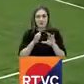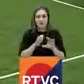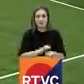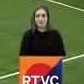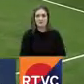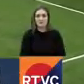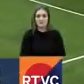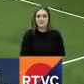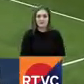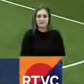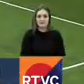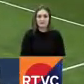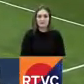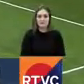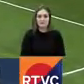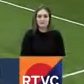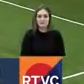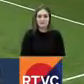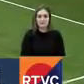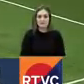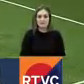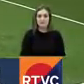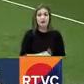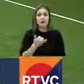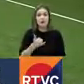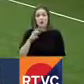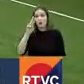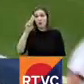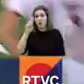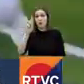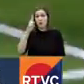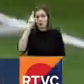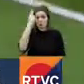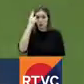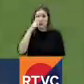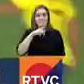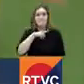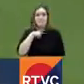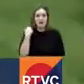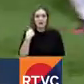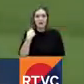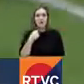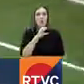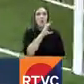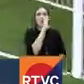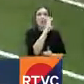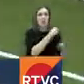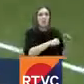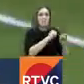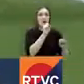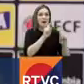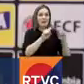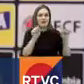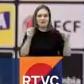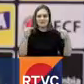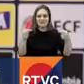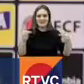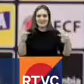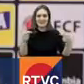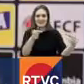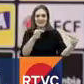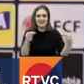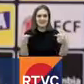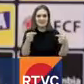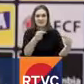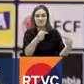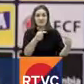Ellas motivadas por la victoria. Uruguay viene de caer, pero los dos equipos tienen la misma necesidad: ganar a como dé lugar. Estamos conscientes